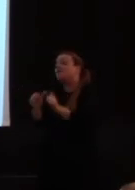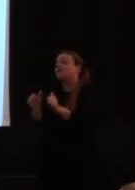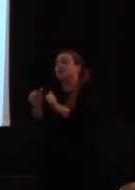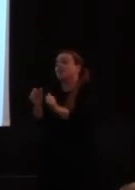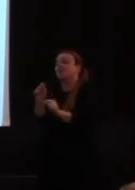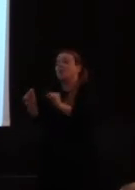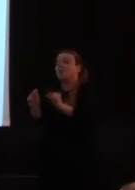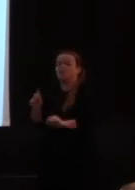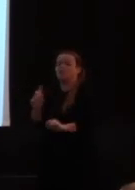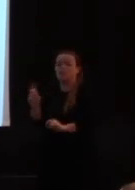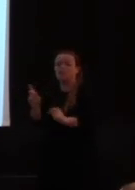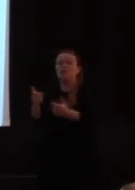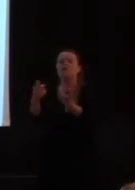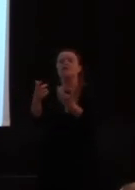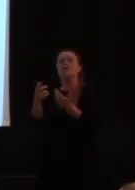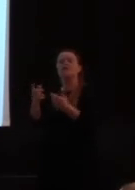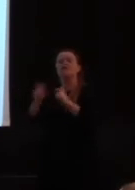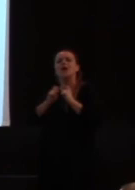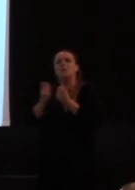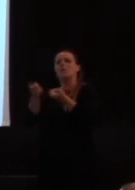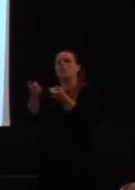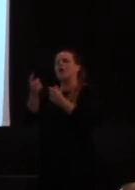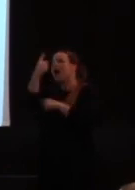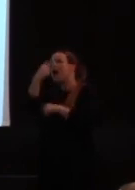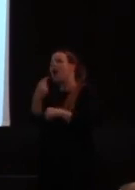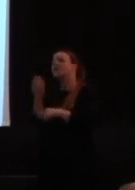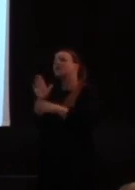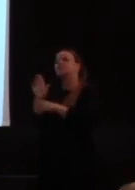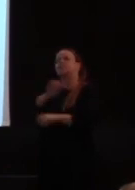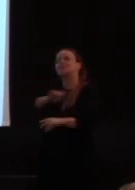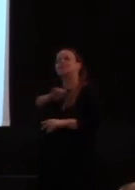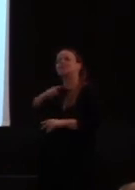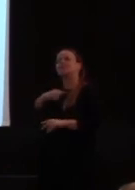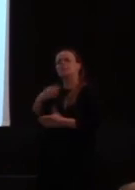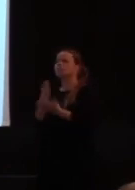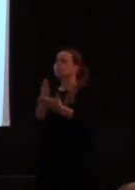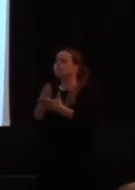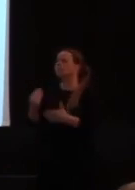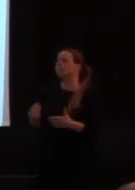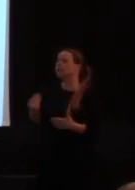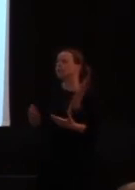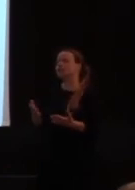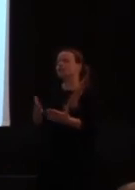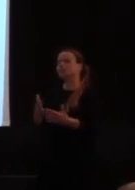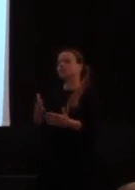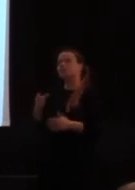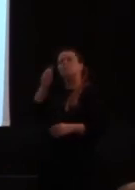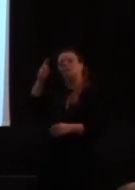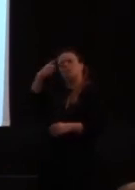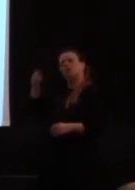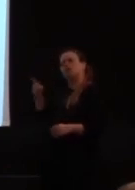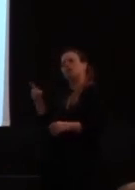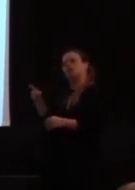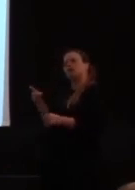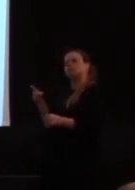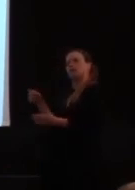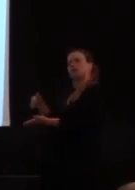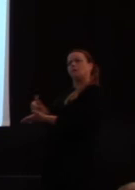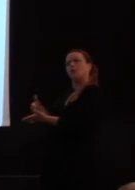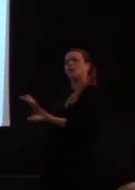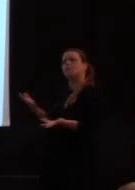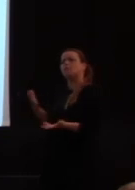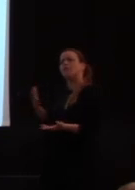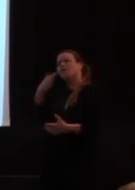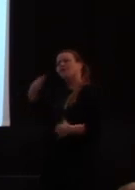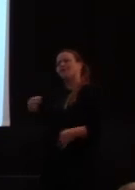entonces garantiza que su actitud, que se sienta buen estudiante. La profesora ya sabe que no es mucho, pero es verdad que el chaval puede